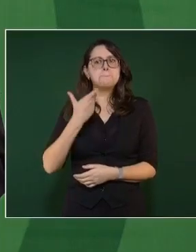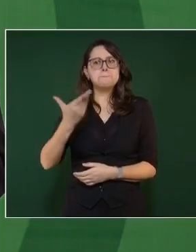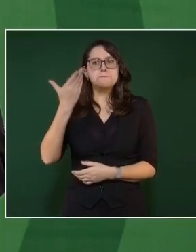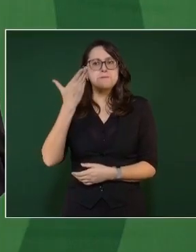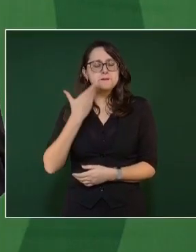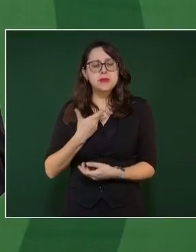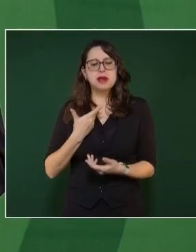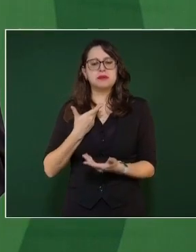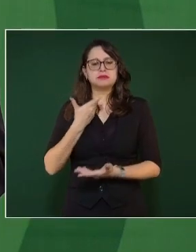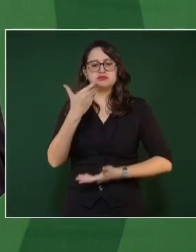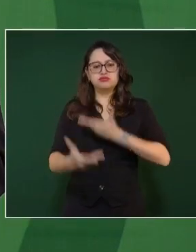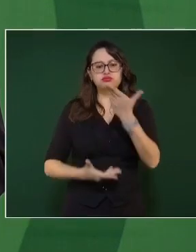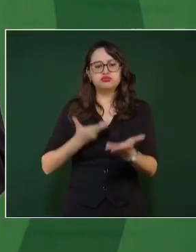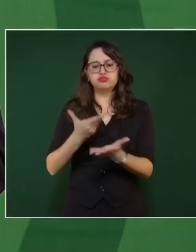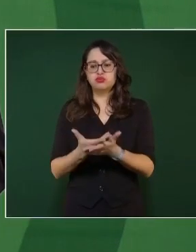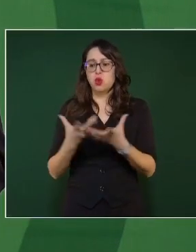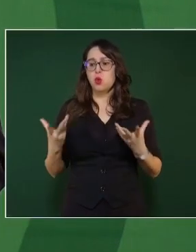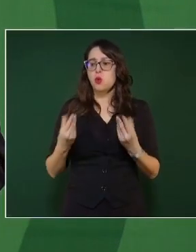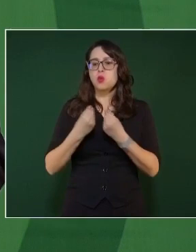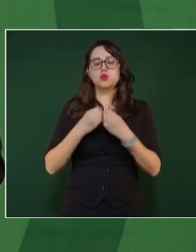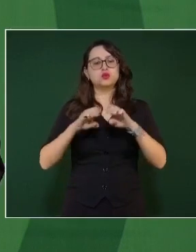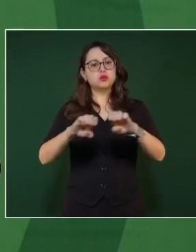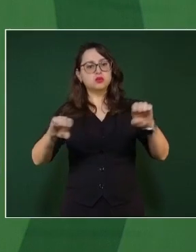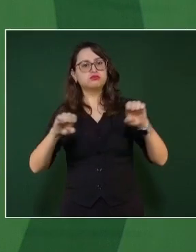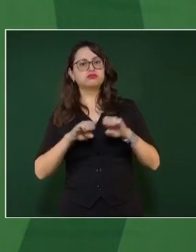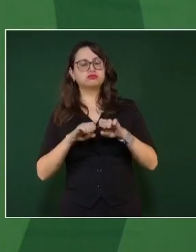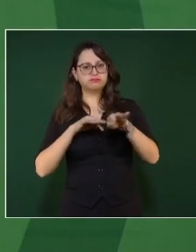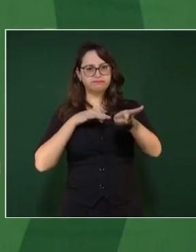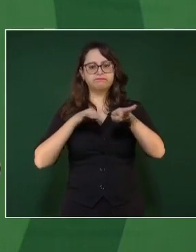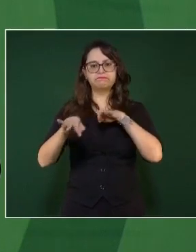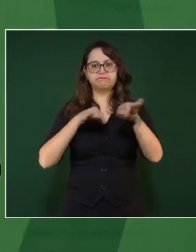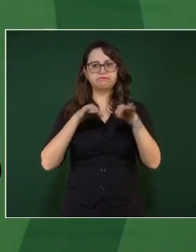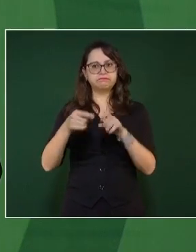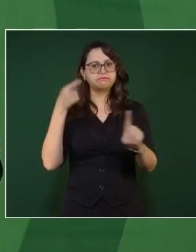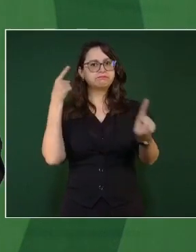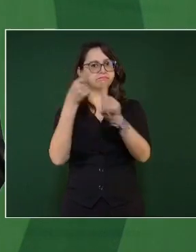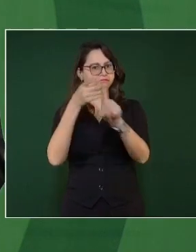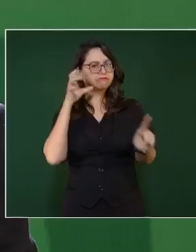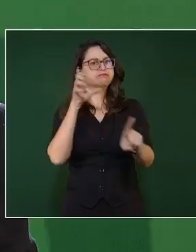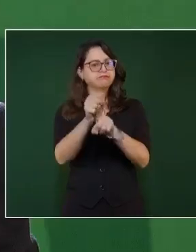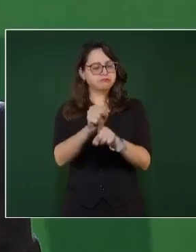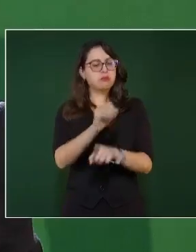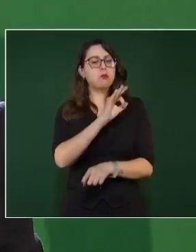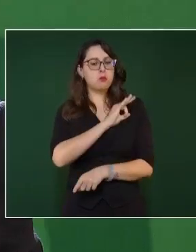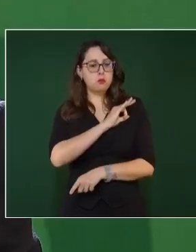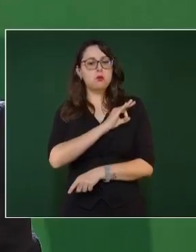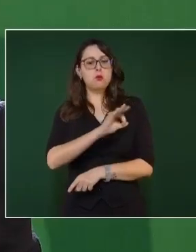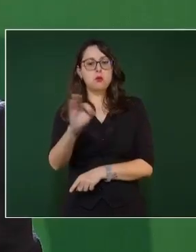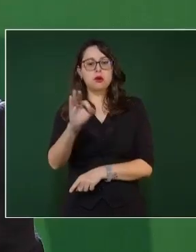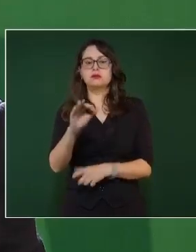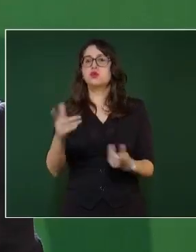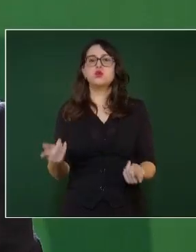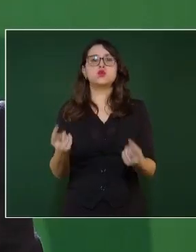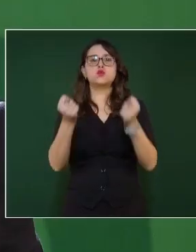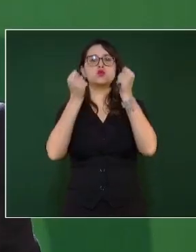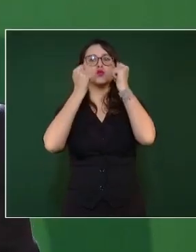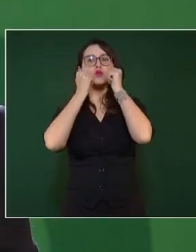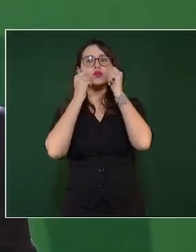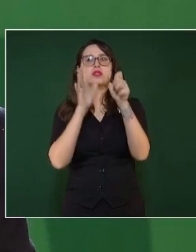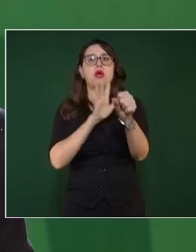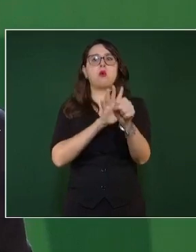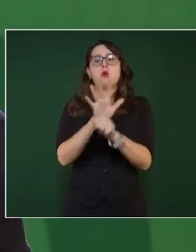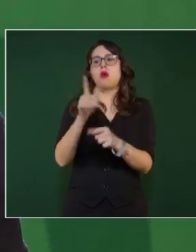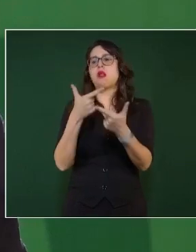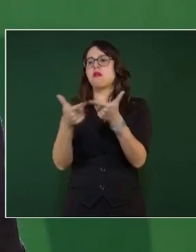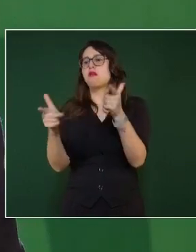muestra cuando se trabaja en equipo que podemos llegar a lograr grandes cosas, no importando los colores, sino siempre importando